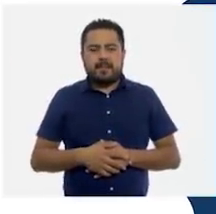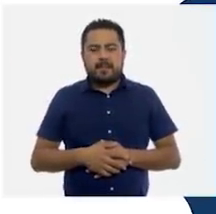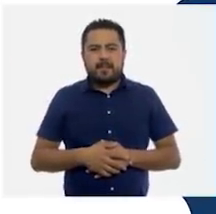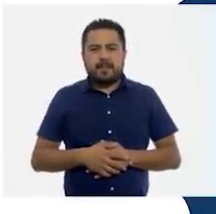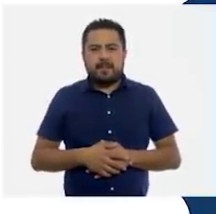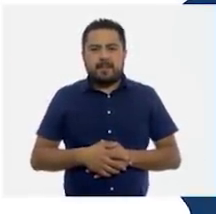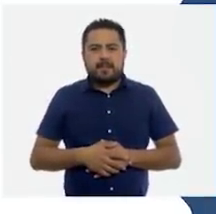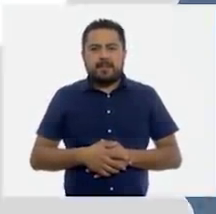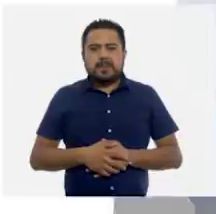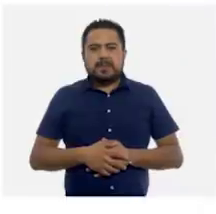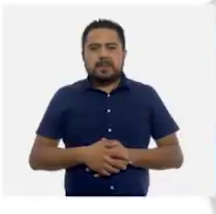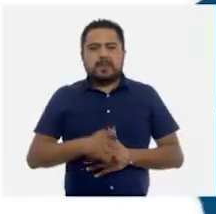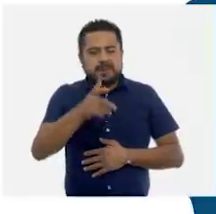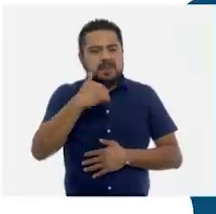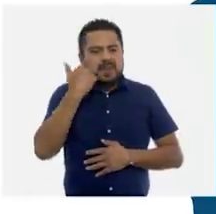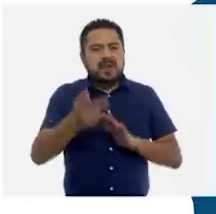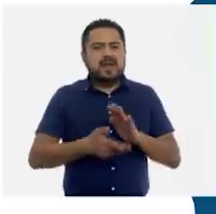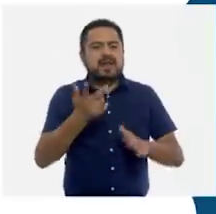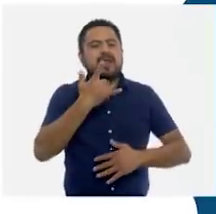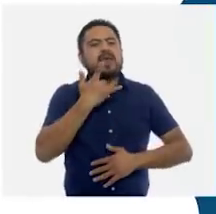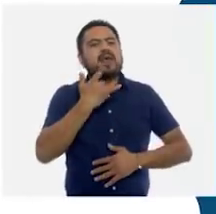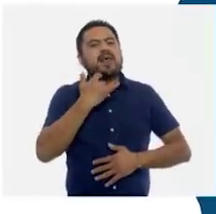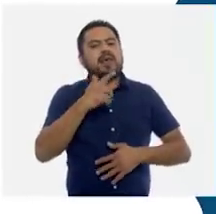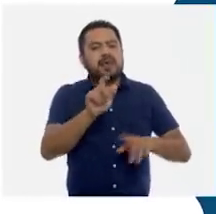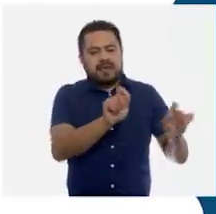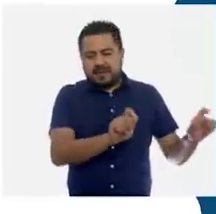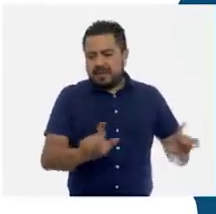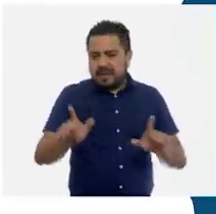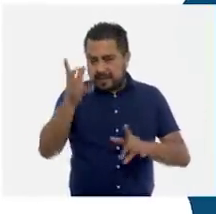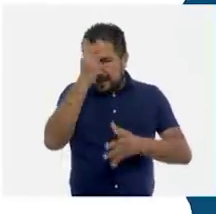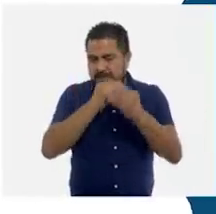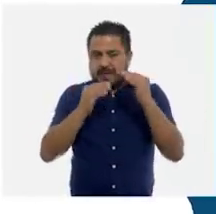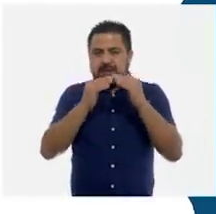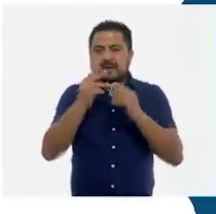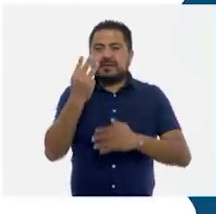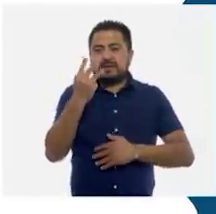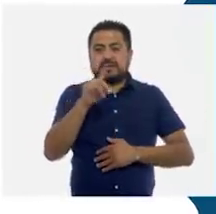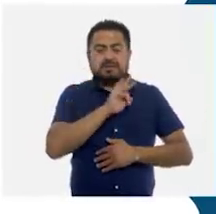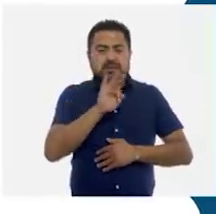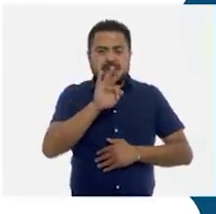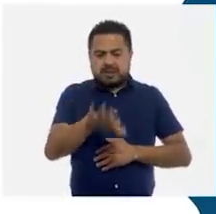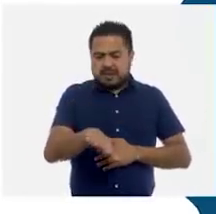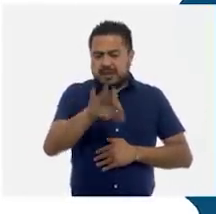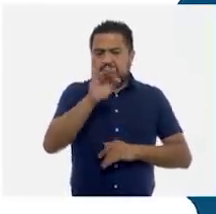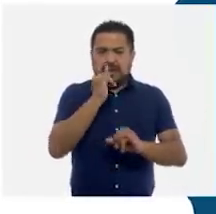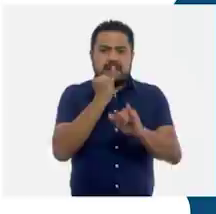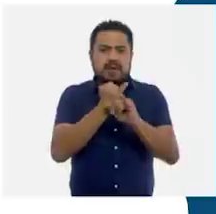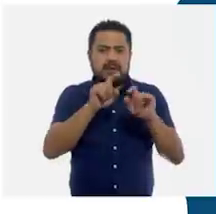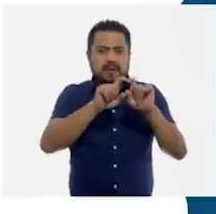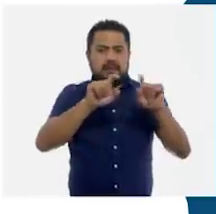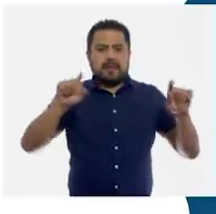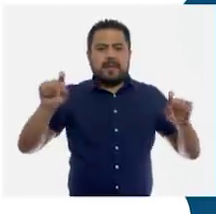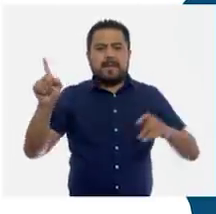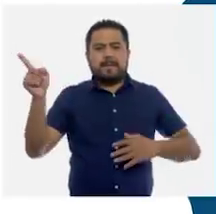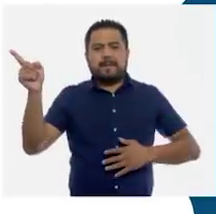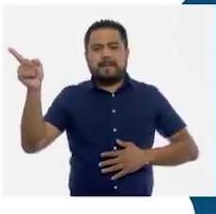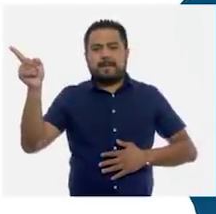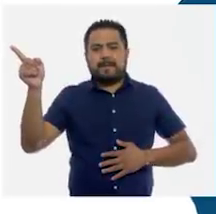conalitech.cep.gov.mx. Si quieres volver a ver los programas de Aprende en Casa 3, los puedes encontrar en la siguiente liga: